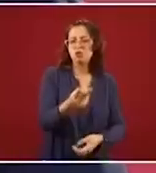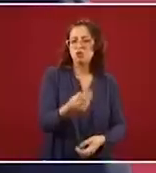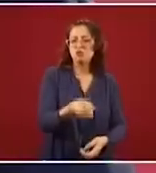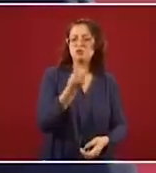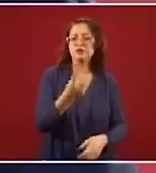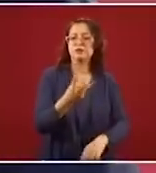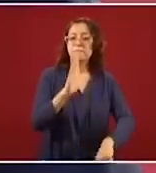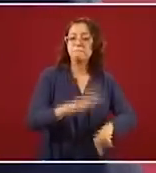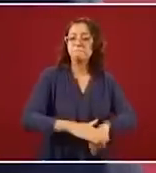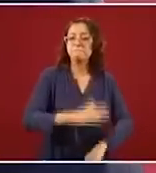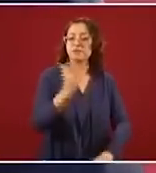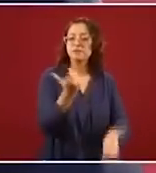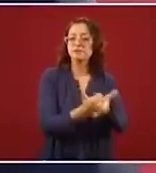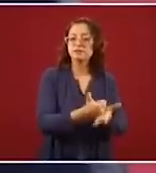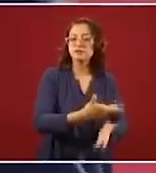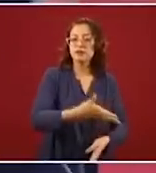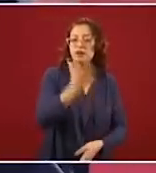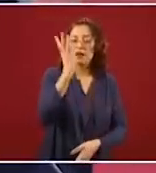Pero no solo eso,